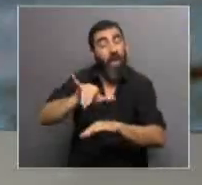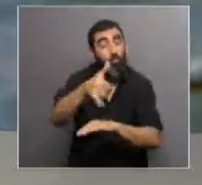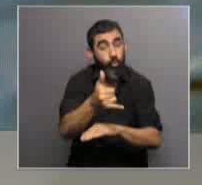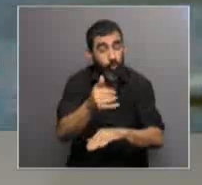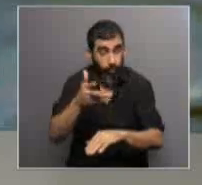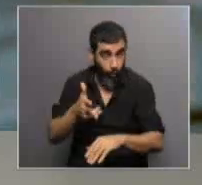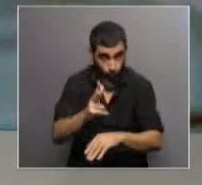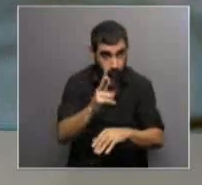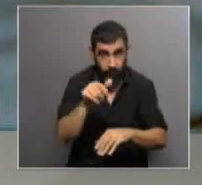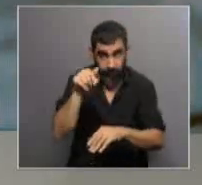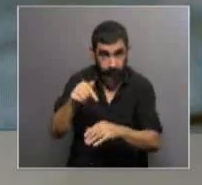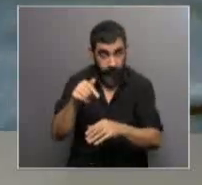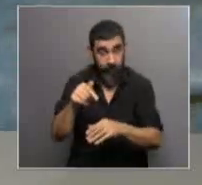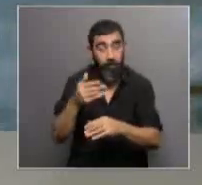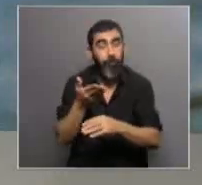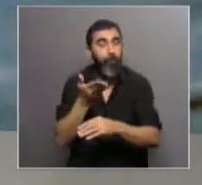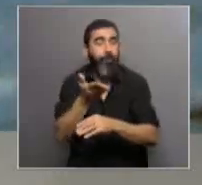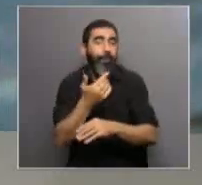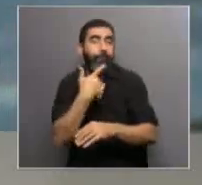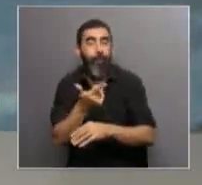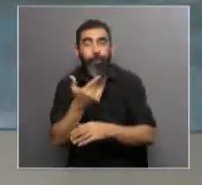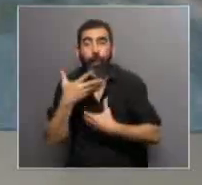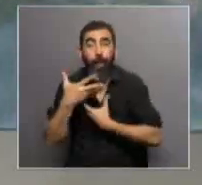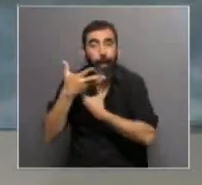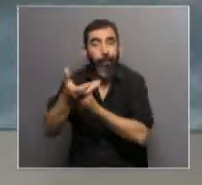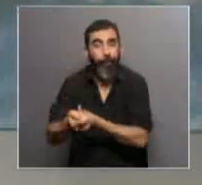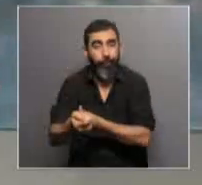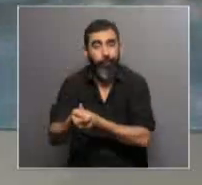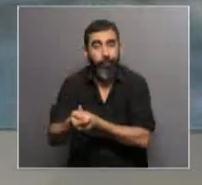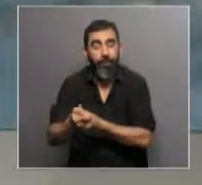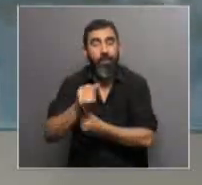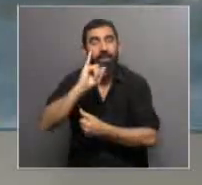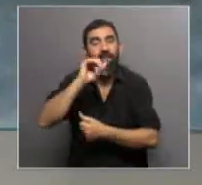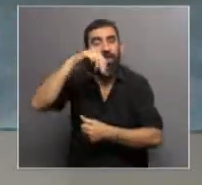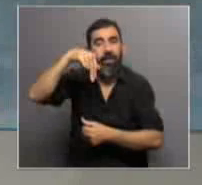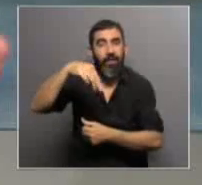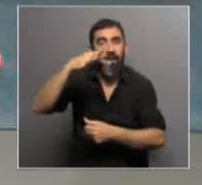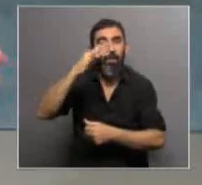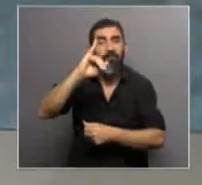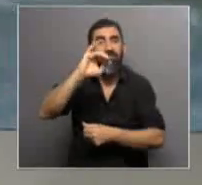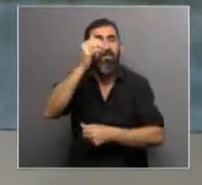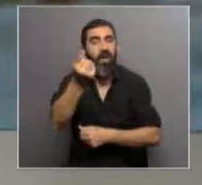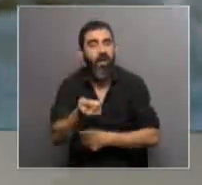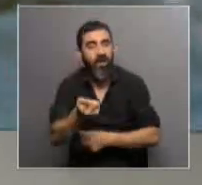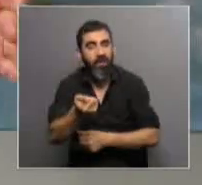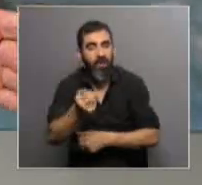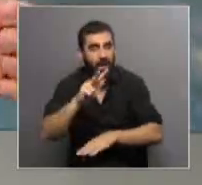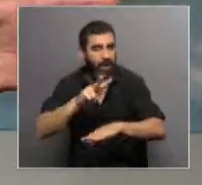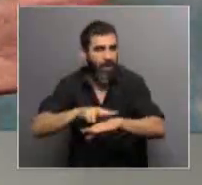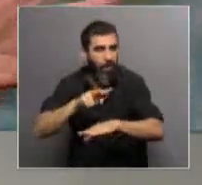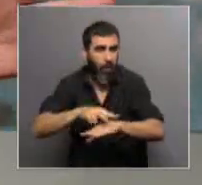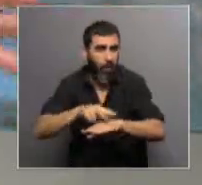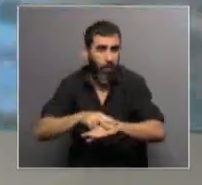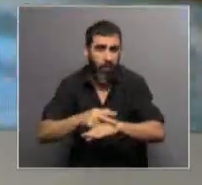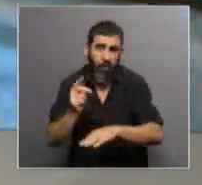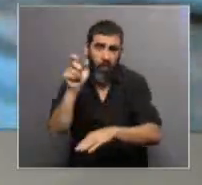no te pidieron tener el apoyo del limpia lo digo con todas las palabras bueno recomiendo un enrocado